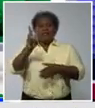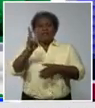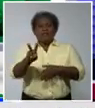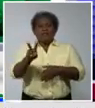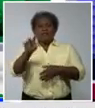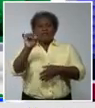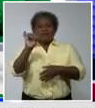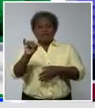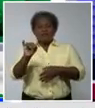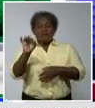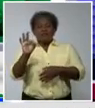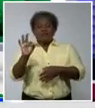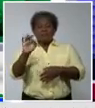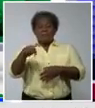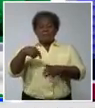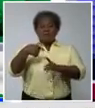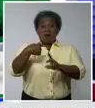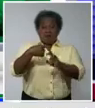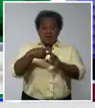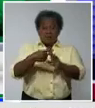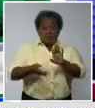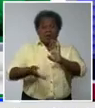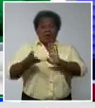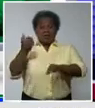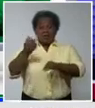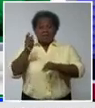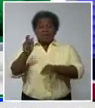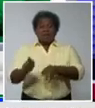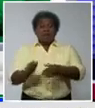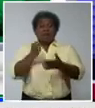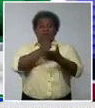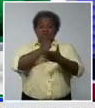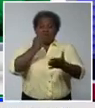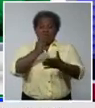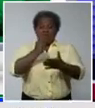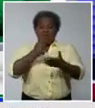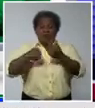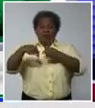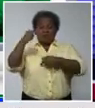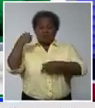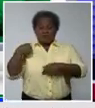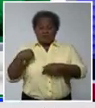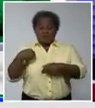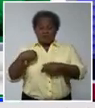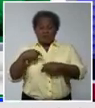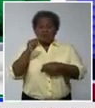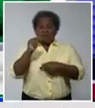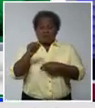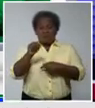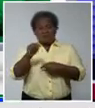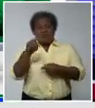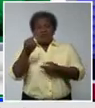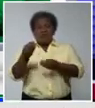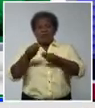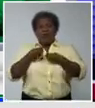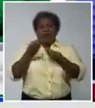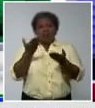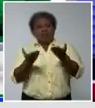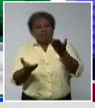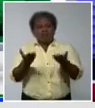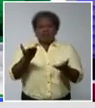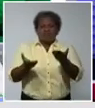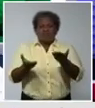268 más que los diagnosticados en el día de ayer. Es lo que nos permite un balance positivo y